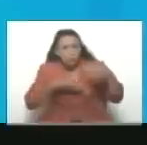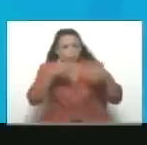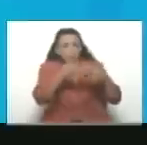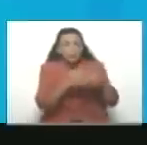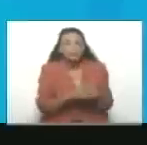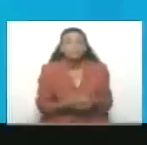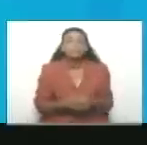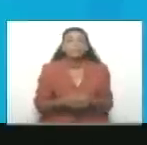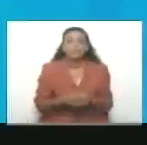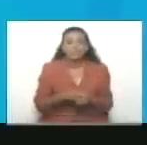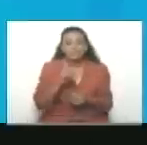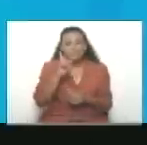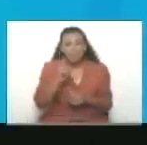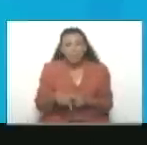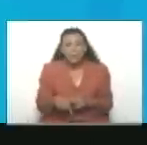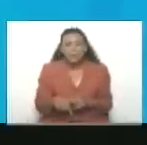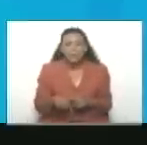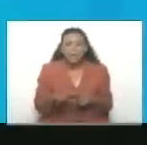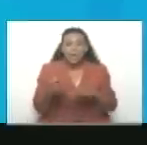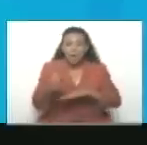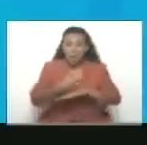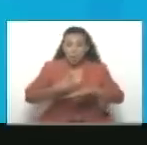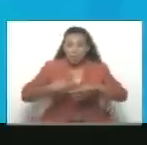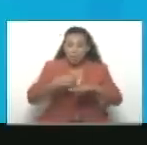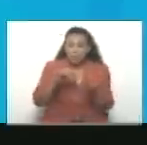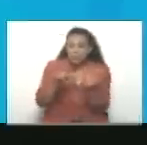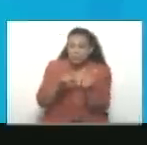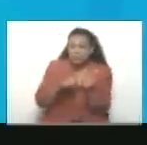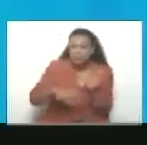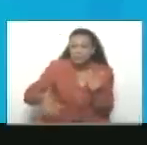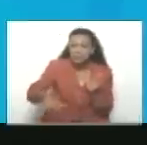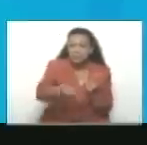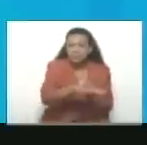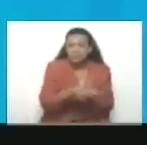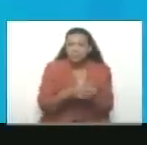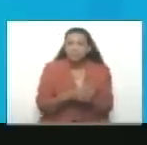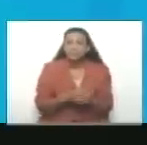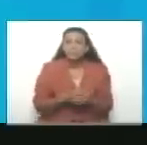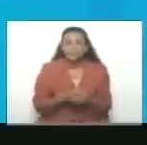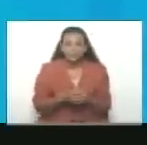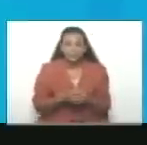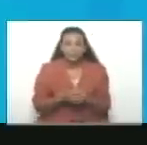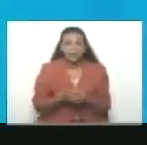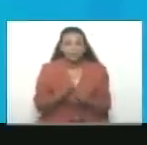principal y ya la gobernación como se acaba lo acaba de señalar alar